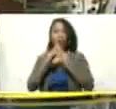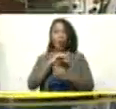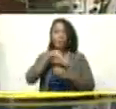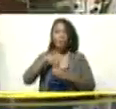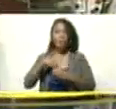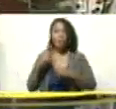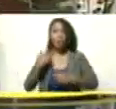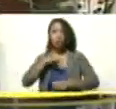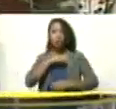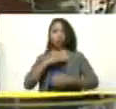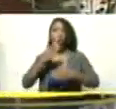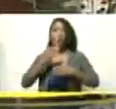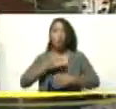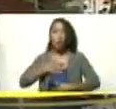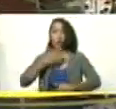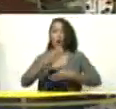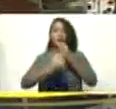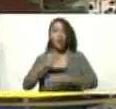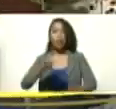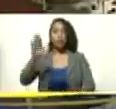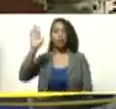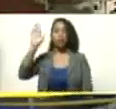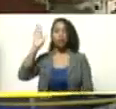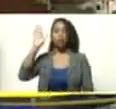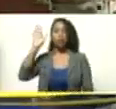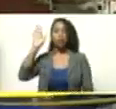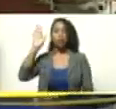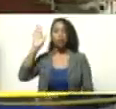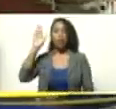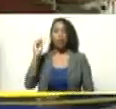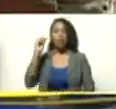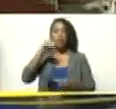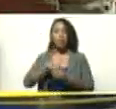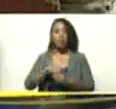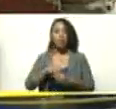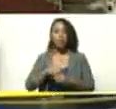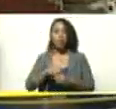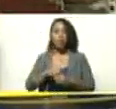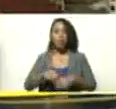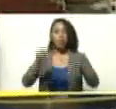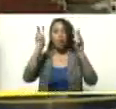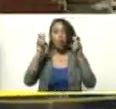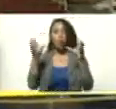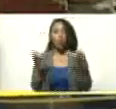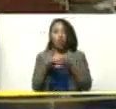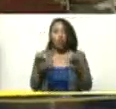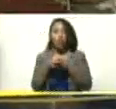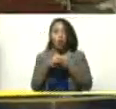que nosotros procedamos a la juramentación e instalación de la Comisión